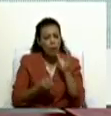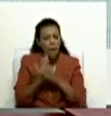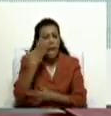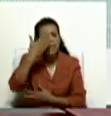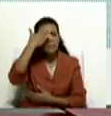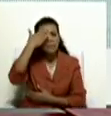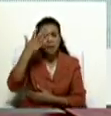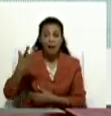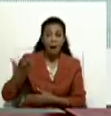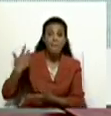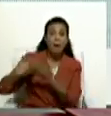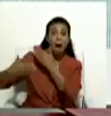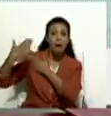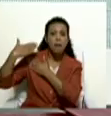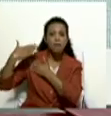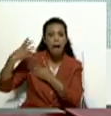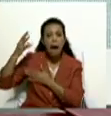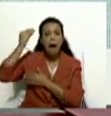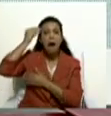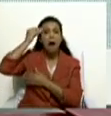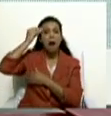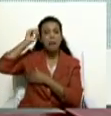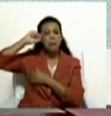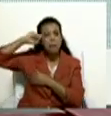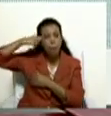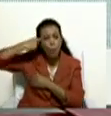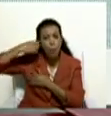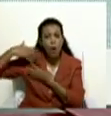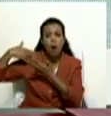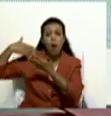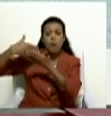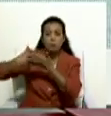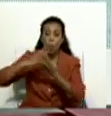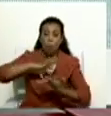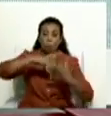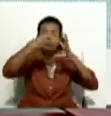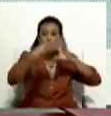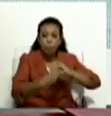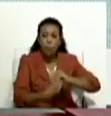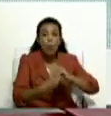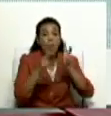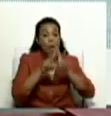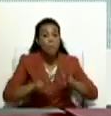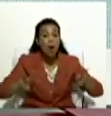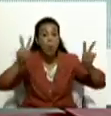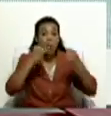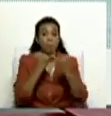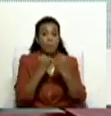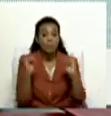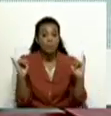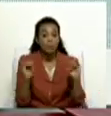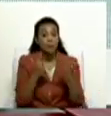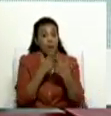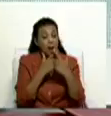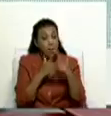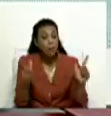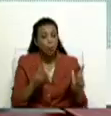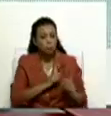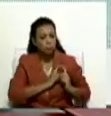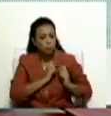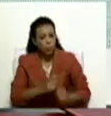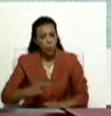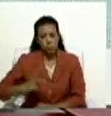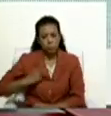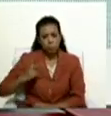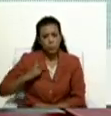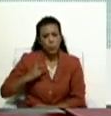del futuro una letra viva que resalta sobre todo los valores de nuestra independencia de nuestra soberanía los